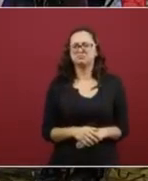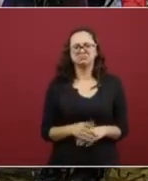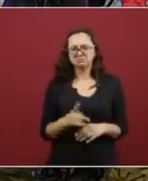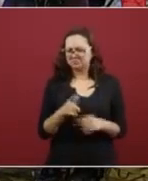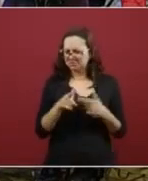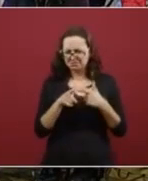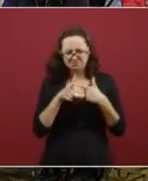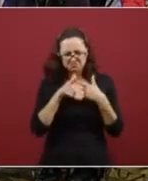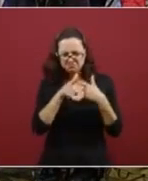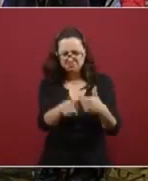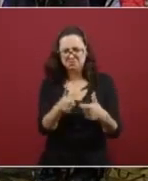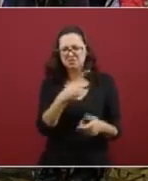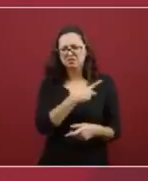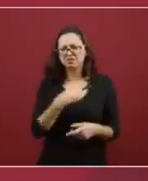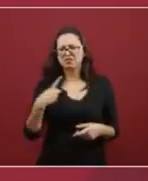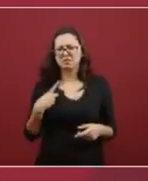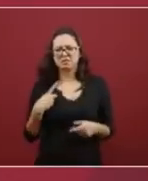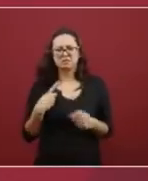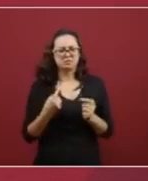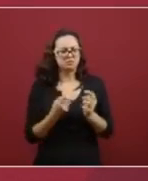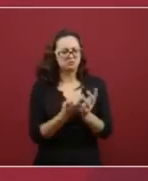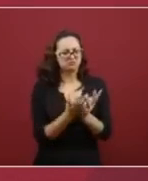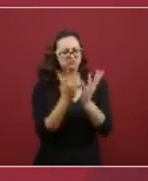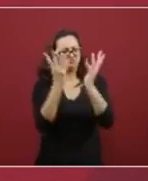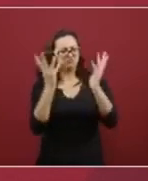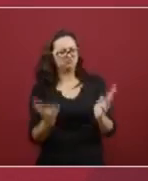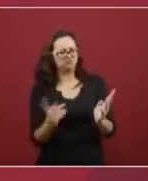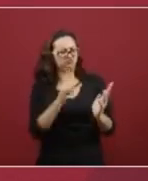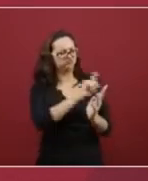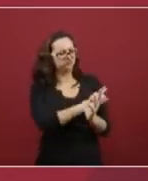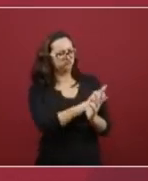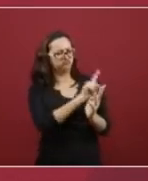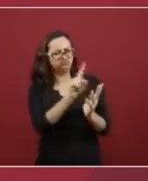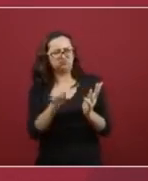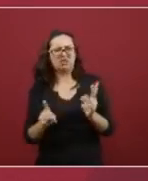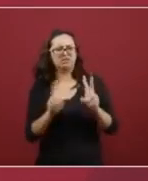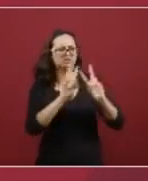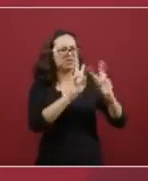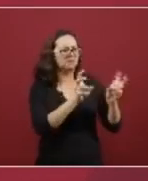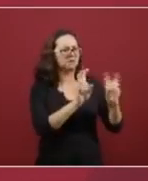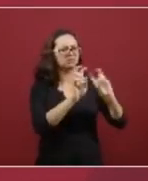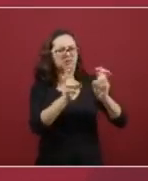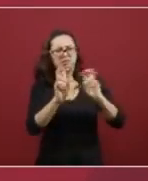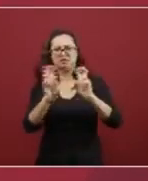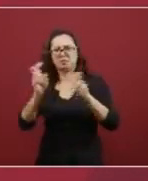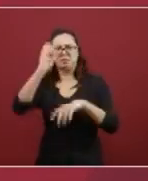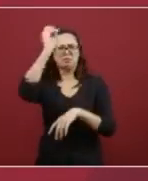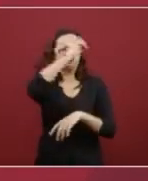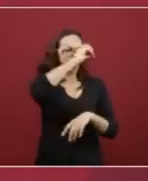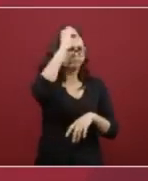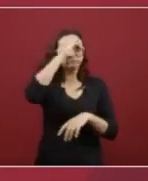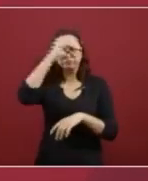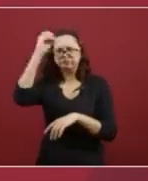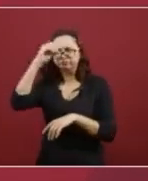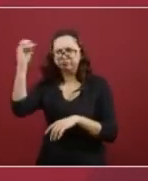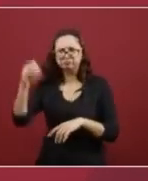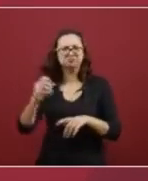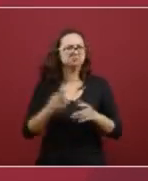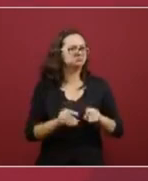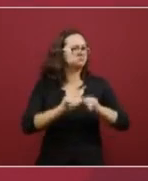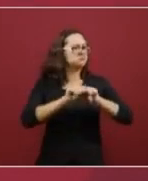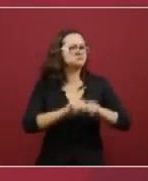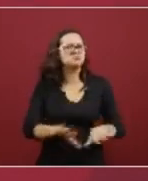mantenerlo. Hay un abanico de posturas en la prensa mexicana,